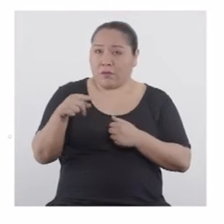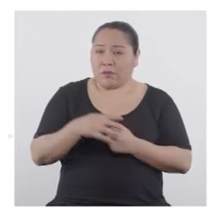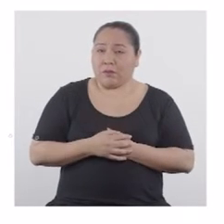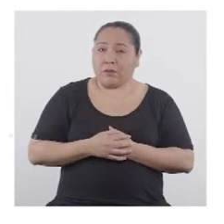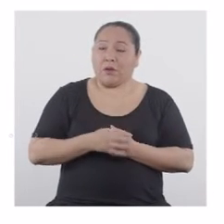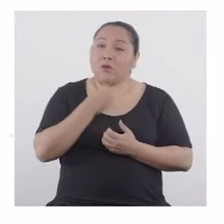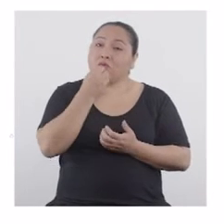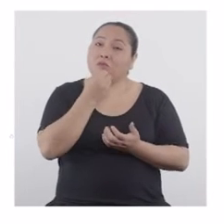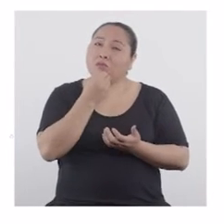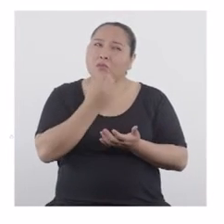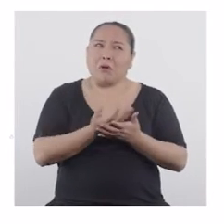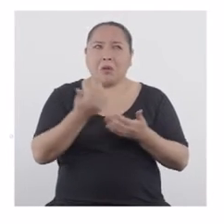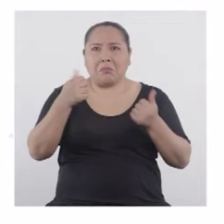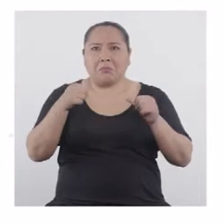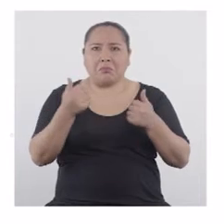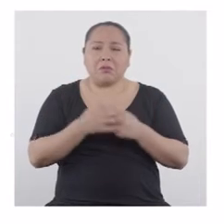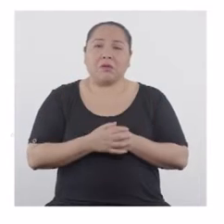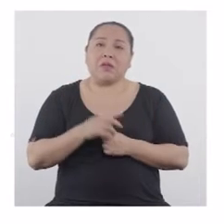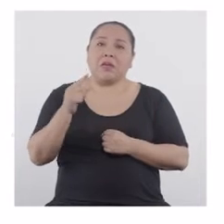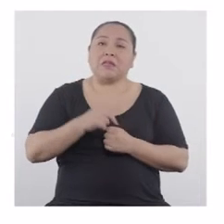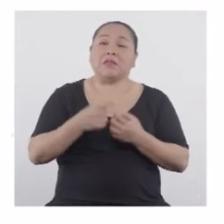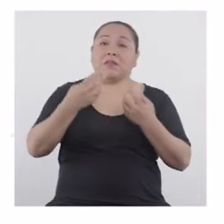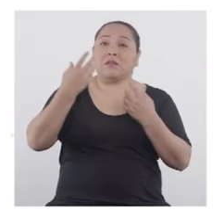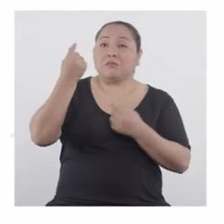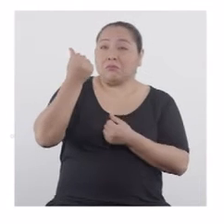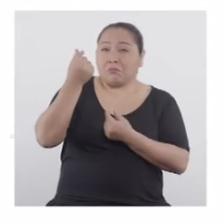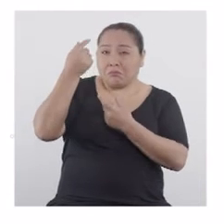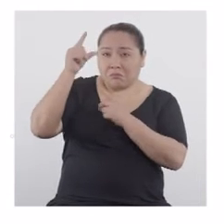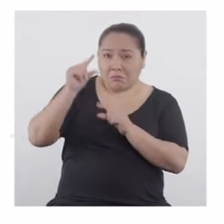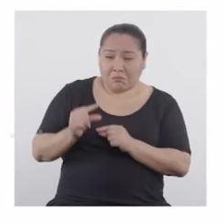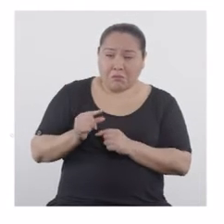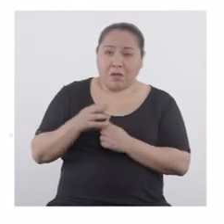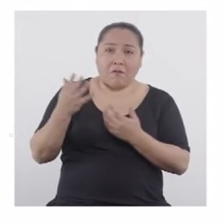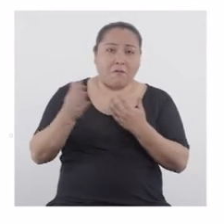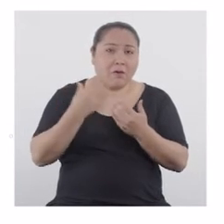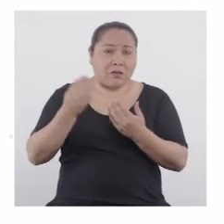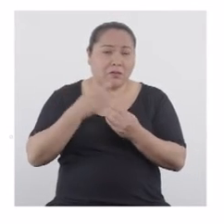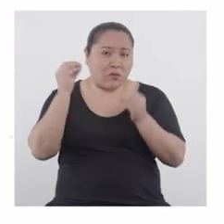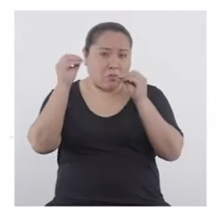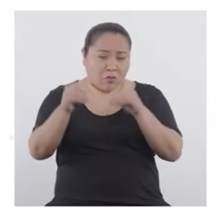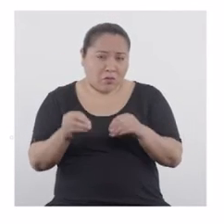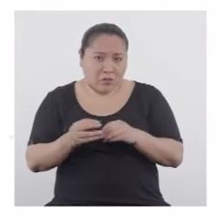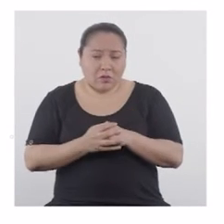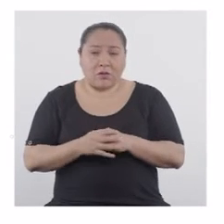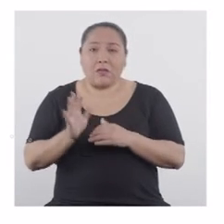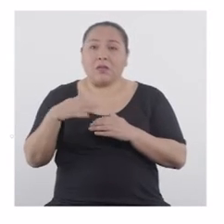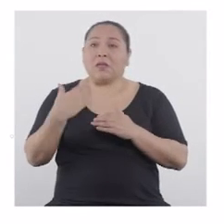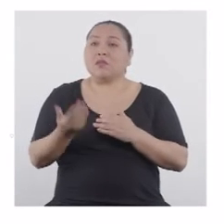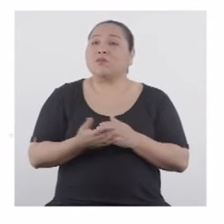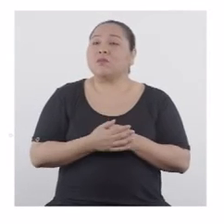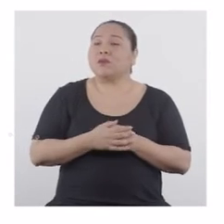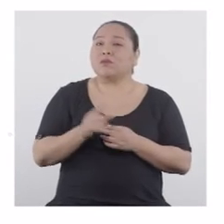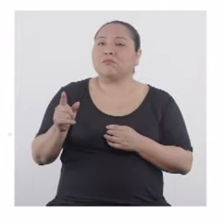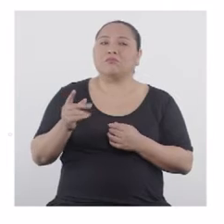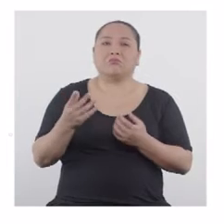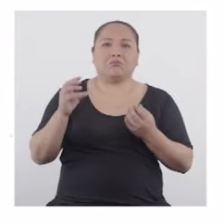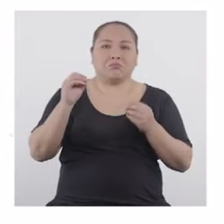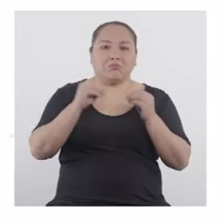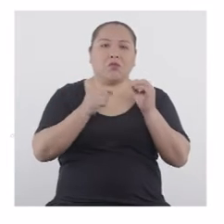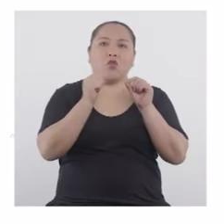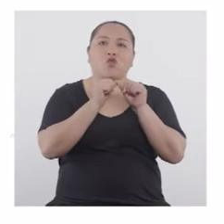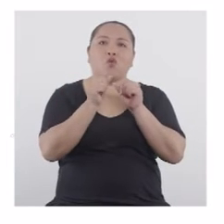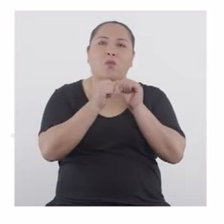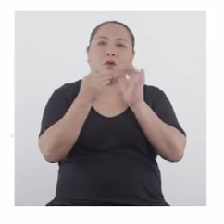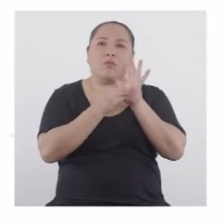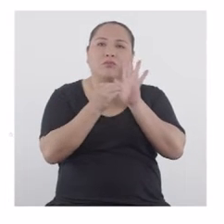encontrado, si es fuera de lo común, si es económica, si es fácil de implementar. Luego tenemos total de